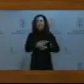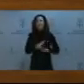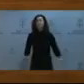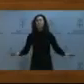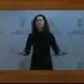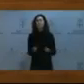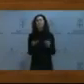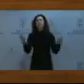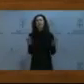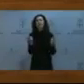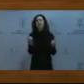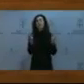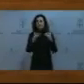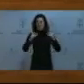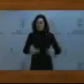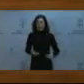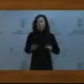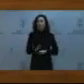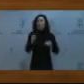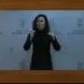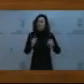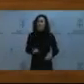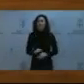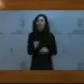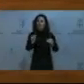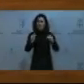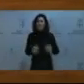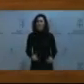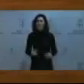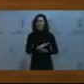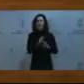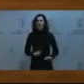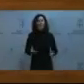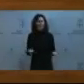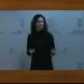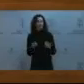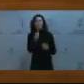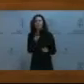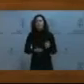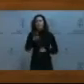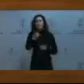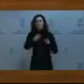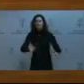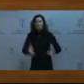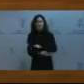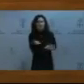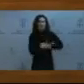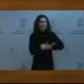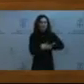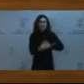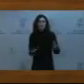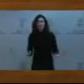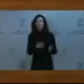menos financiación y más dificultades para los que más lo necesitan. Está claro que ustedes tienen otras prioridades, como el rescate a